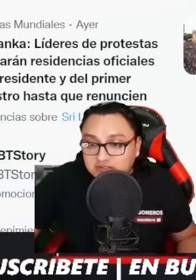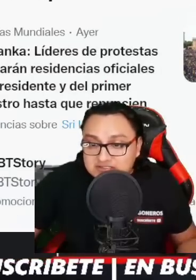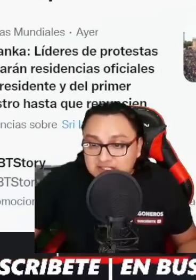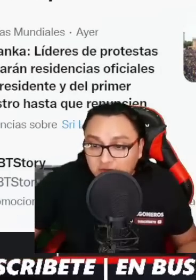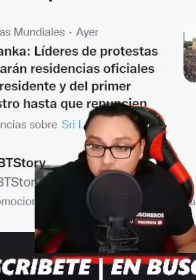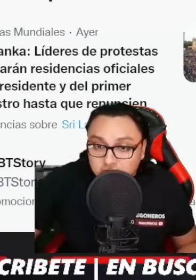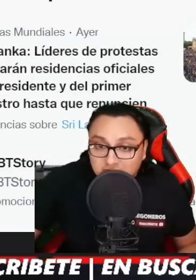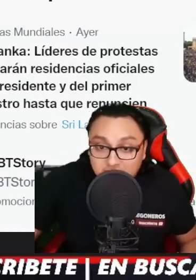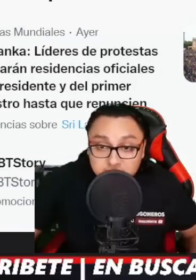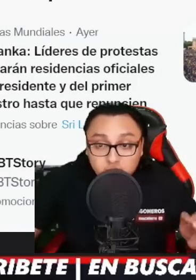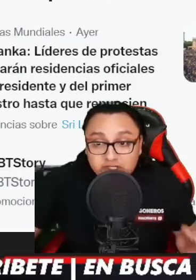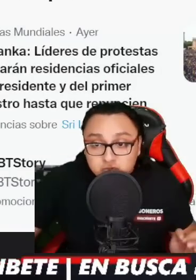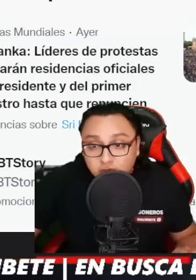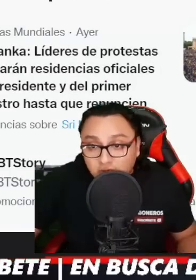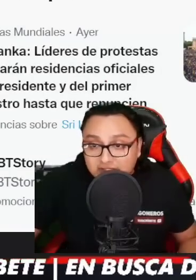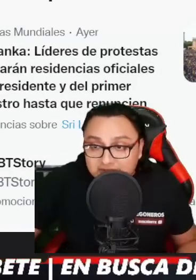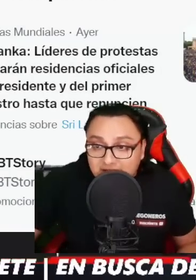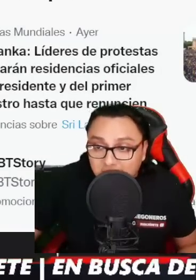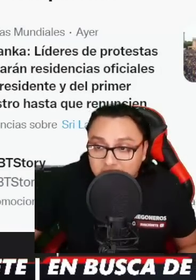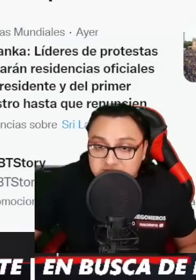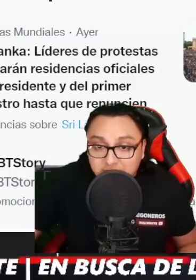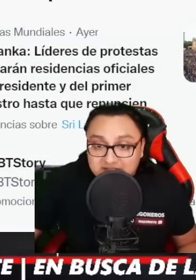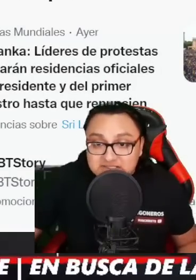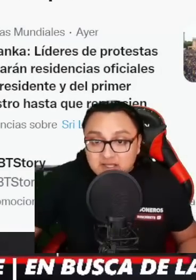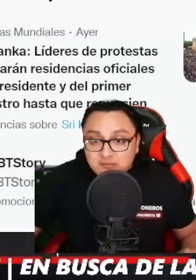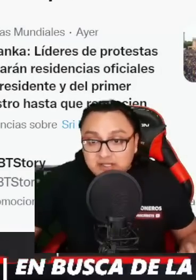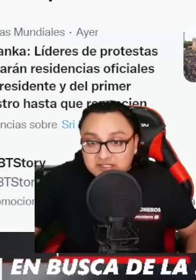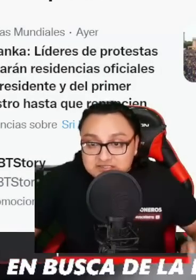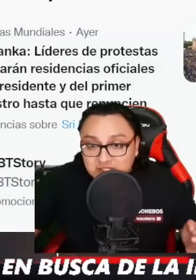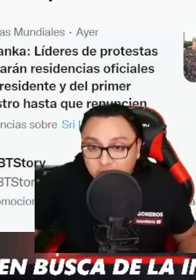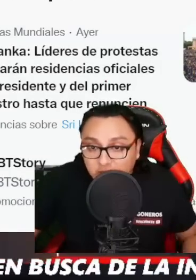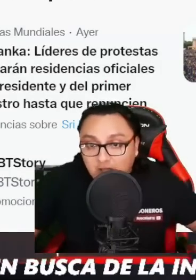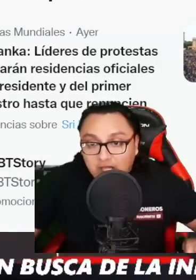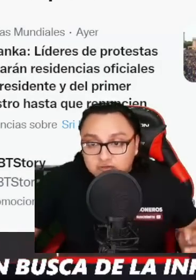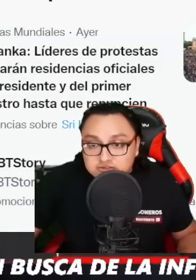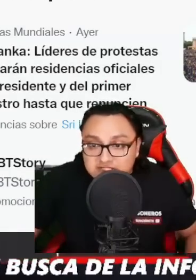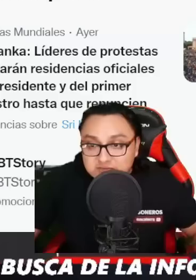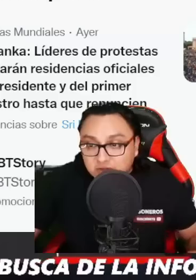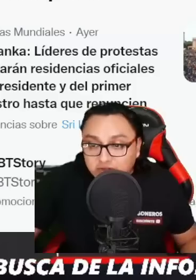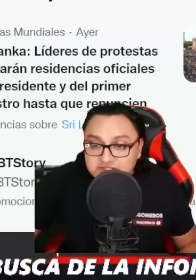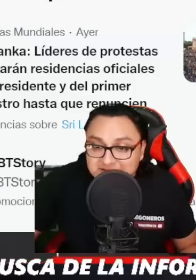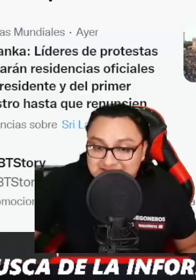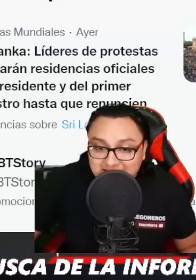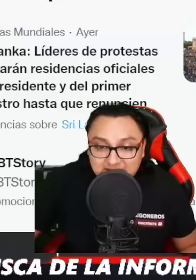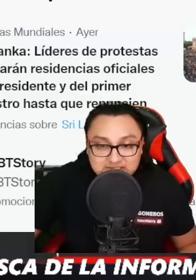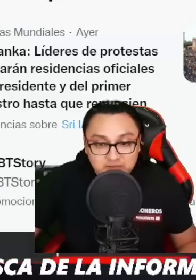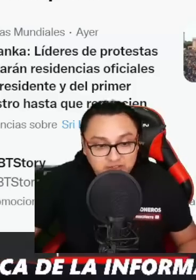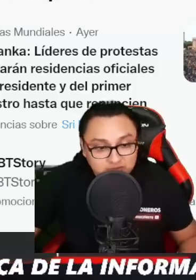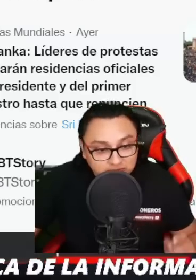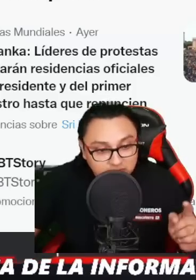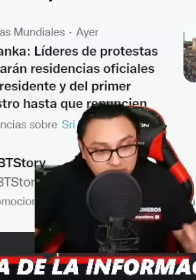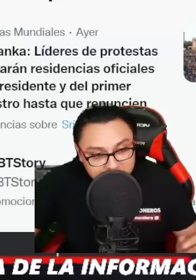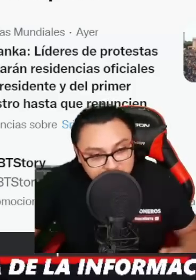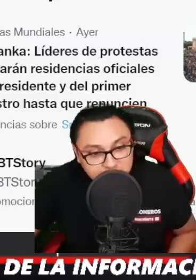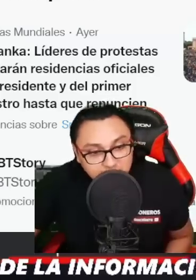le contestan los ciudadanos. Tú eres uno, le gritan a AMLO en Chiapas, mientras enumeró a los tres mejores presidentes de